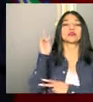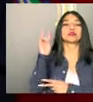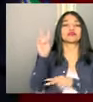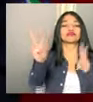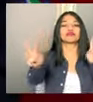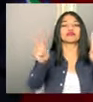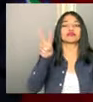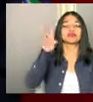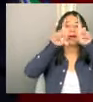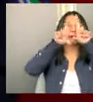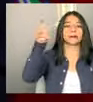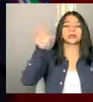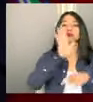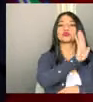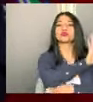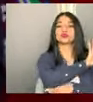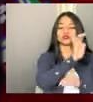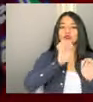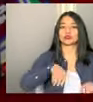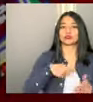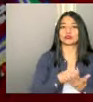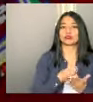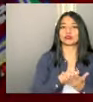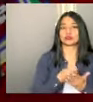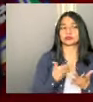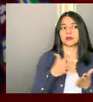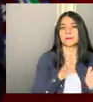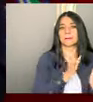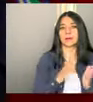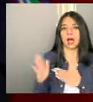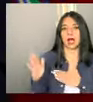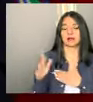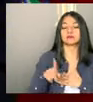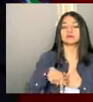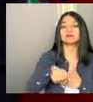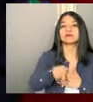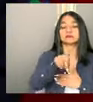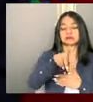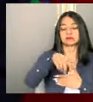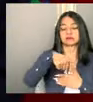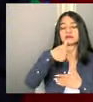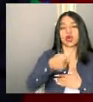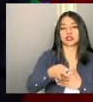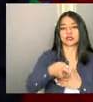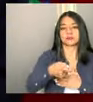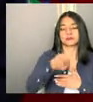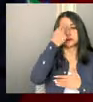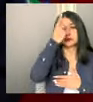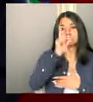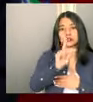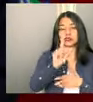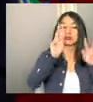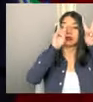de la empresa de pasajeros, que son definiciones que tiene que tomar el alcalde. Hay temas que lo hemos